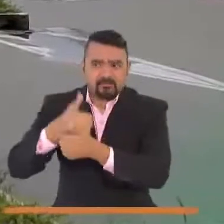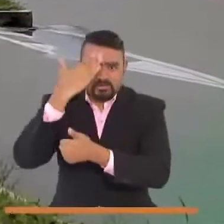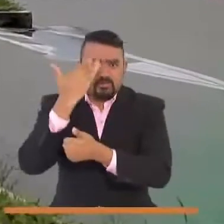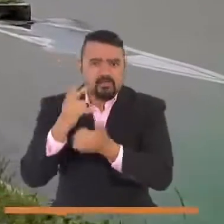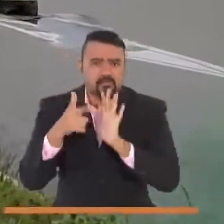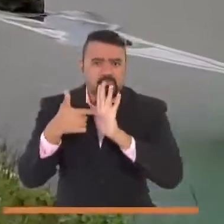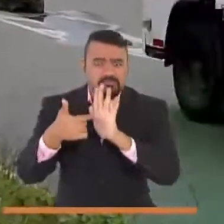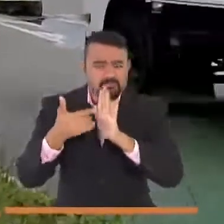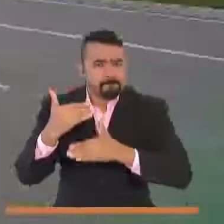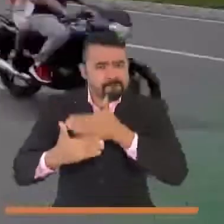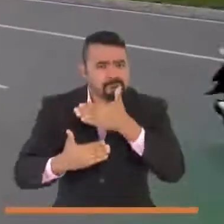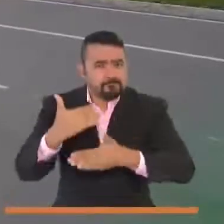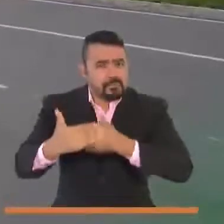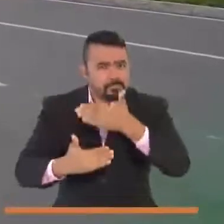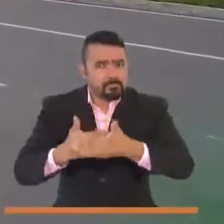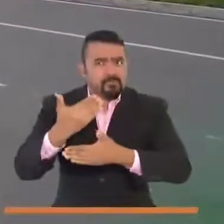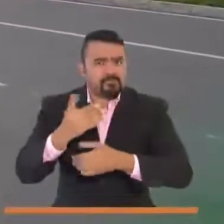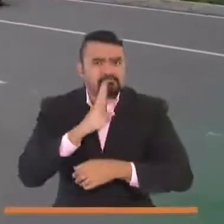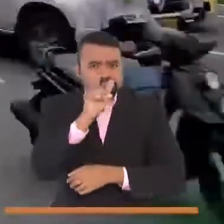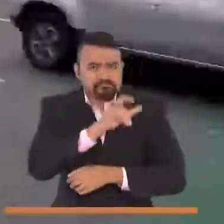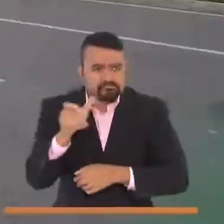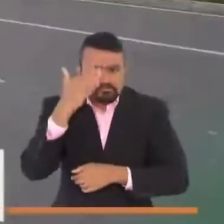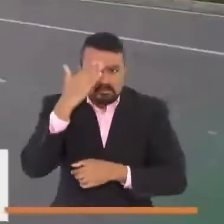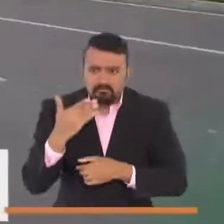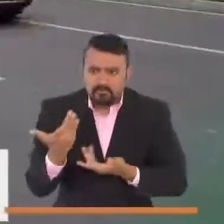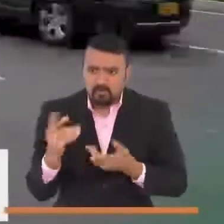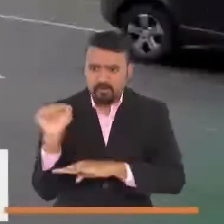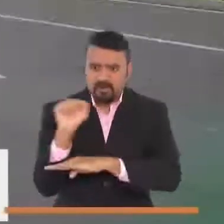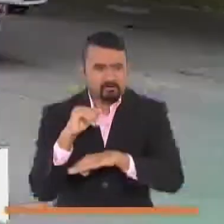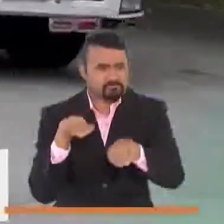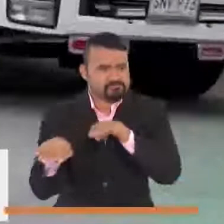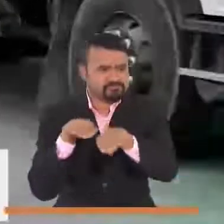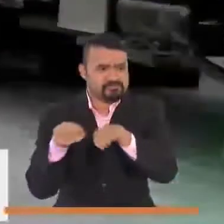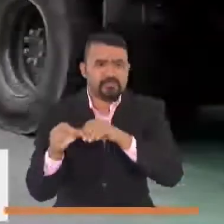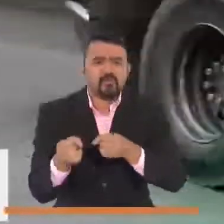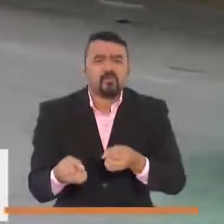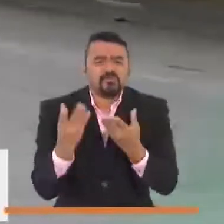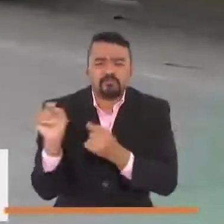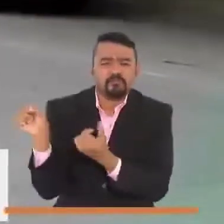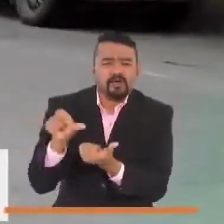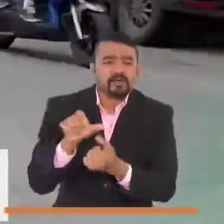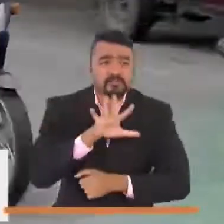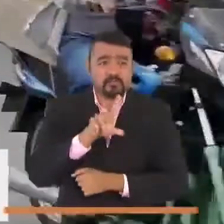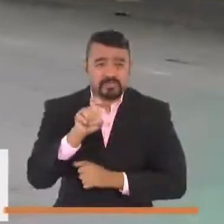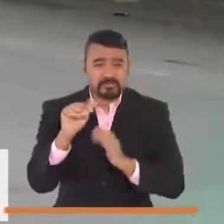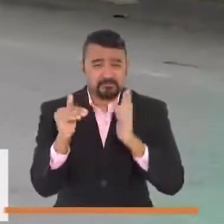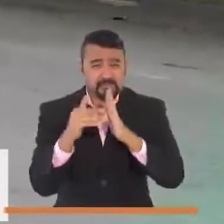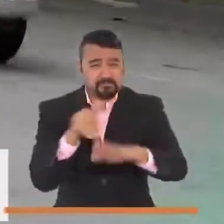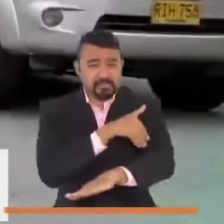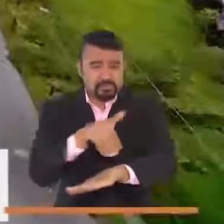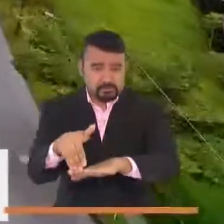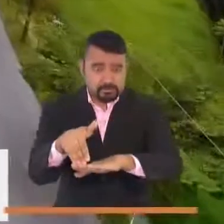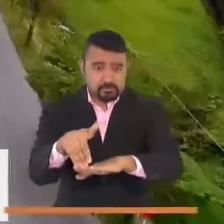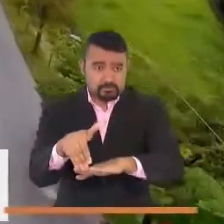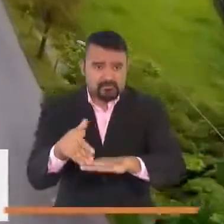para sumarle al progreso de nuestro territorio. Con una inversión cercana a los 56.600 millones de pesos, esta gran obra cuenta